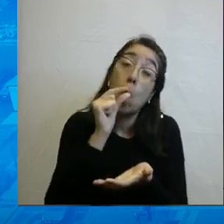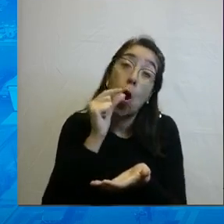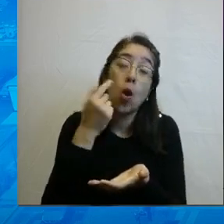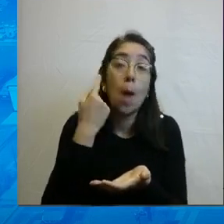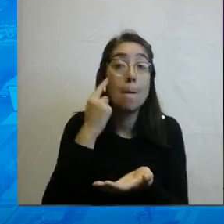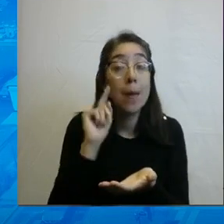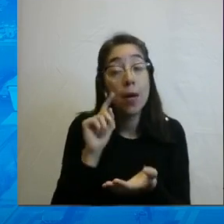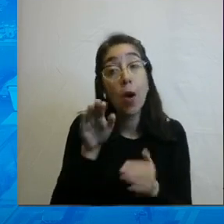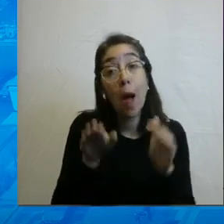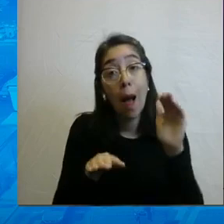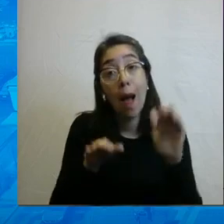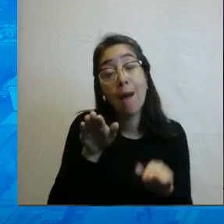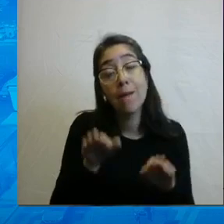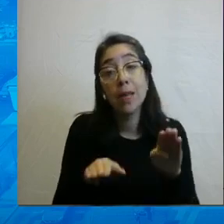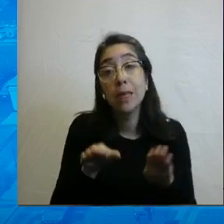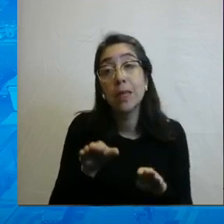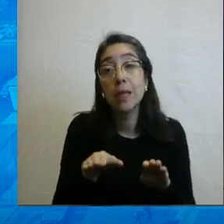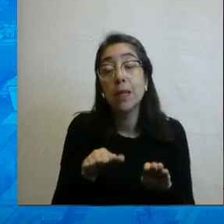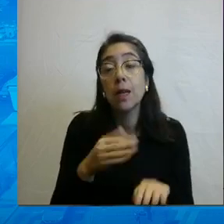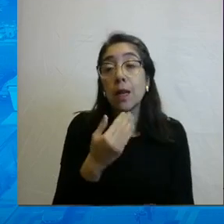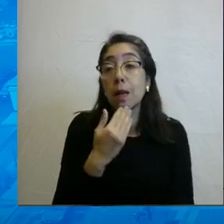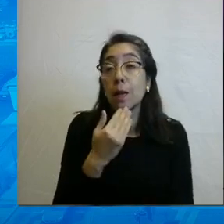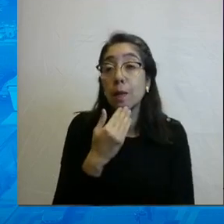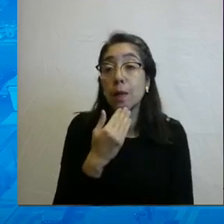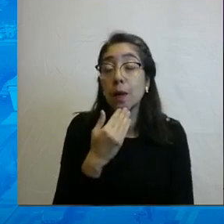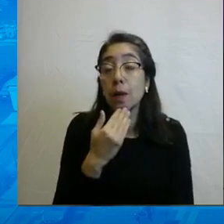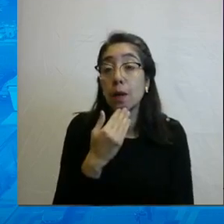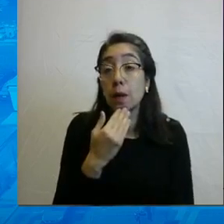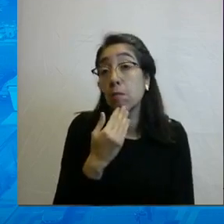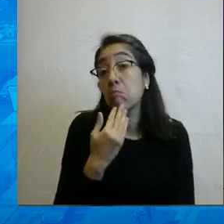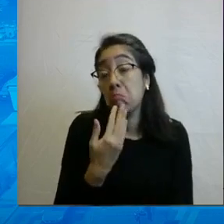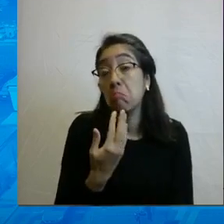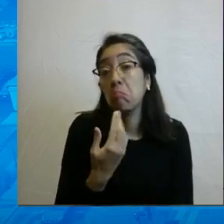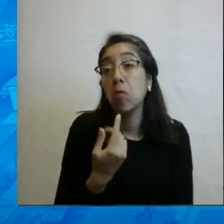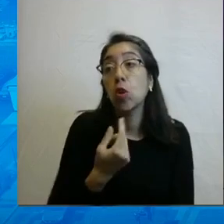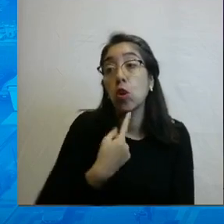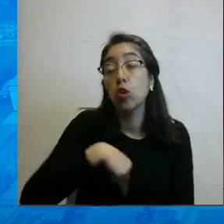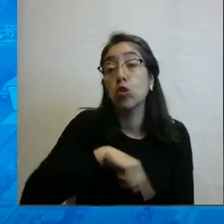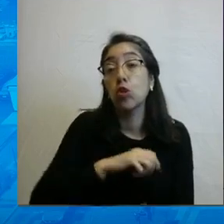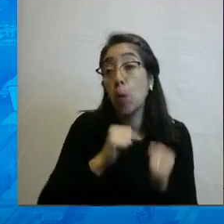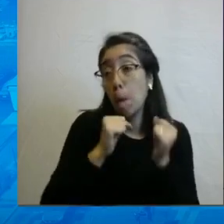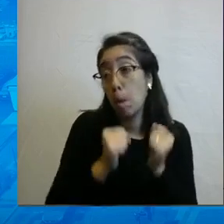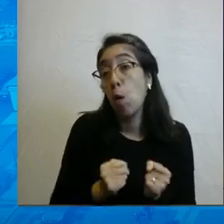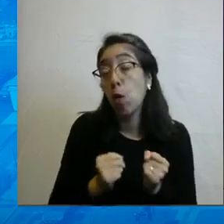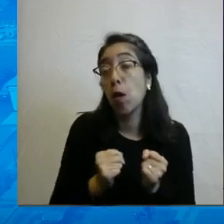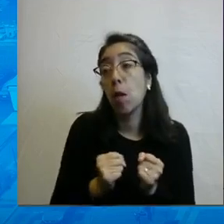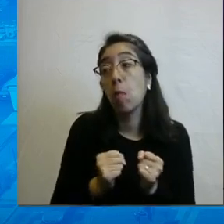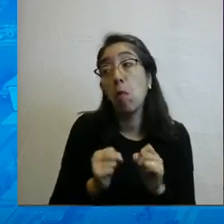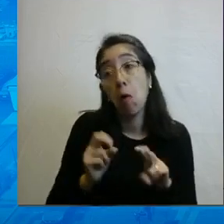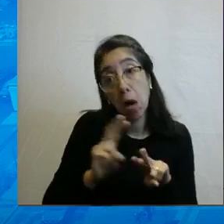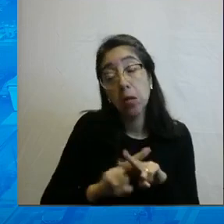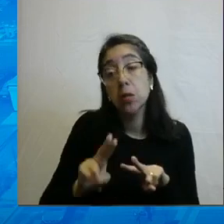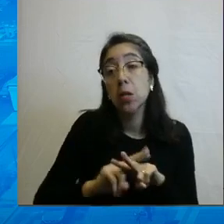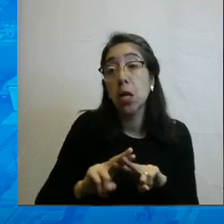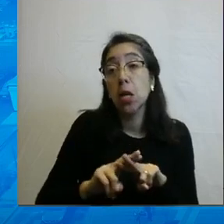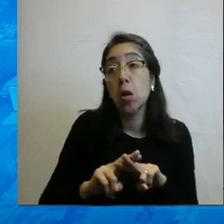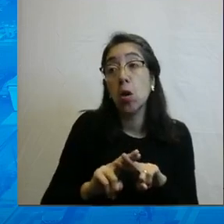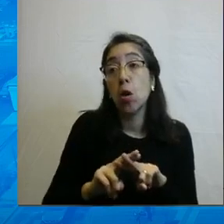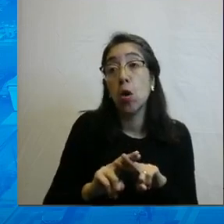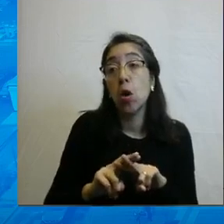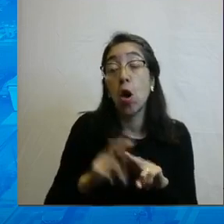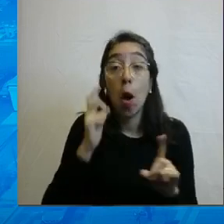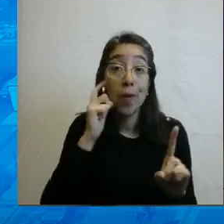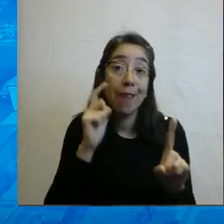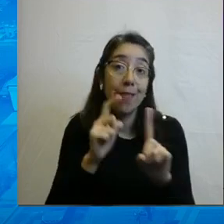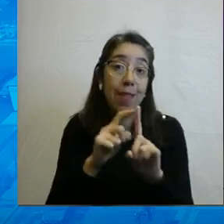a veces también corresponde meterse la mano al bolsillo, sobre todo cuando se trata de nuestros niños y niñas. No solamente hay